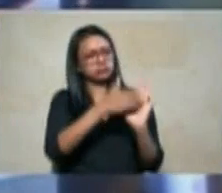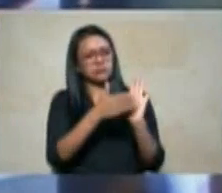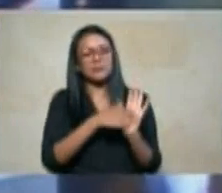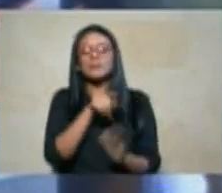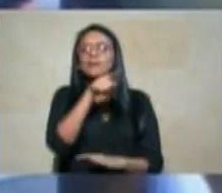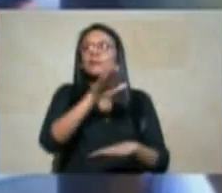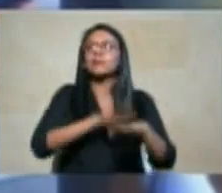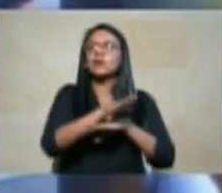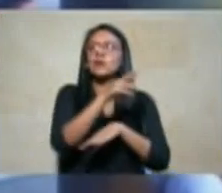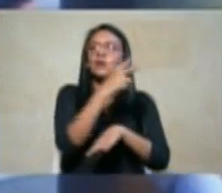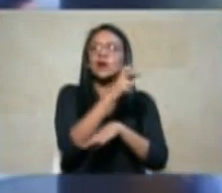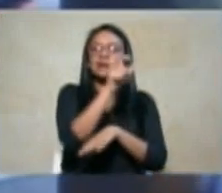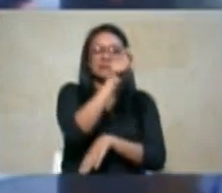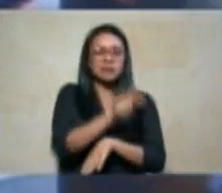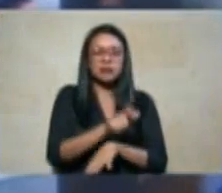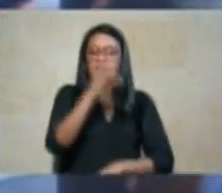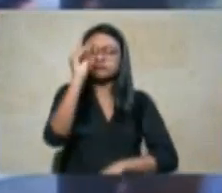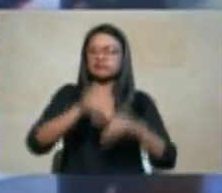sentencias.